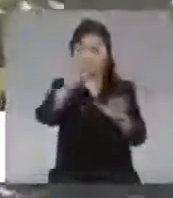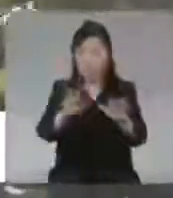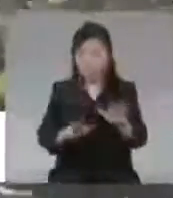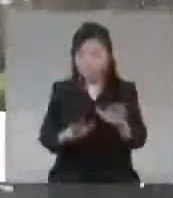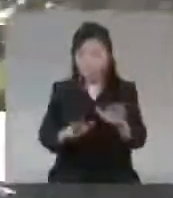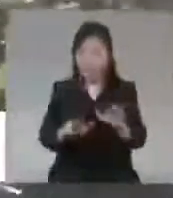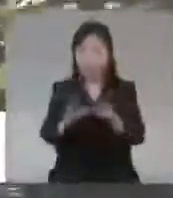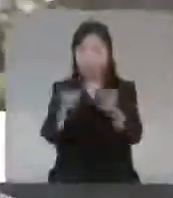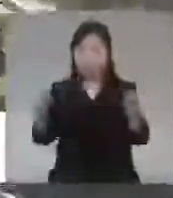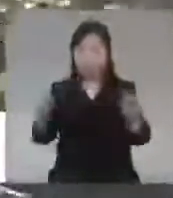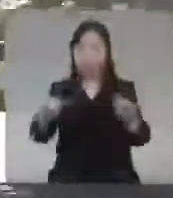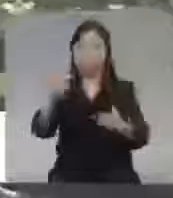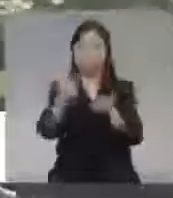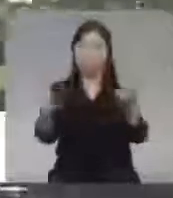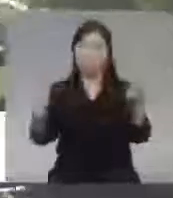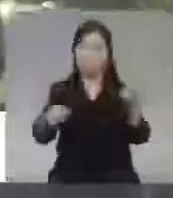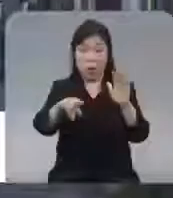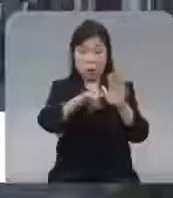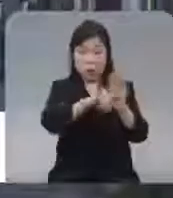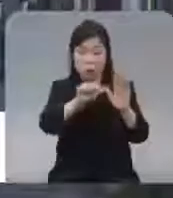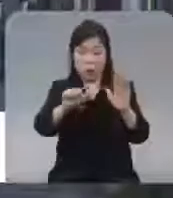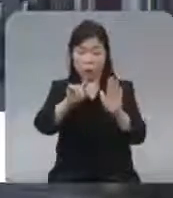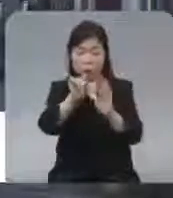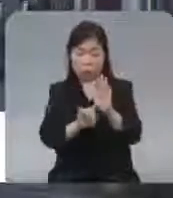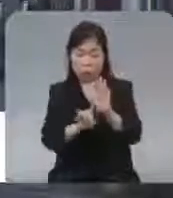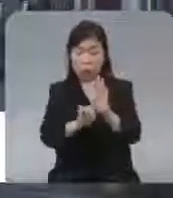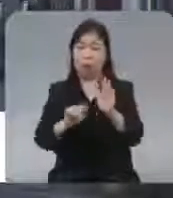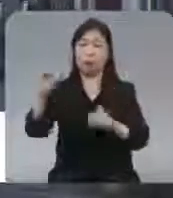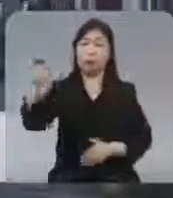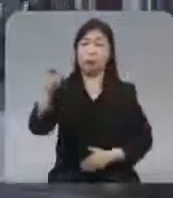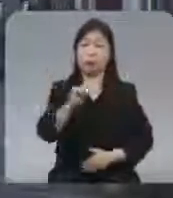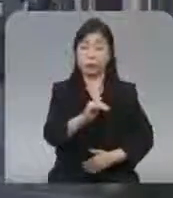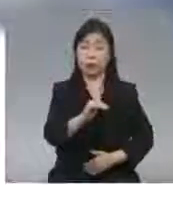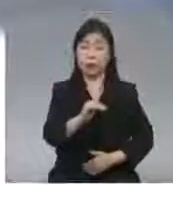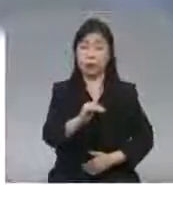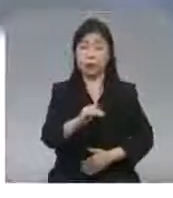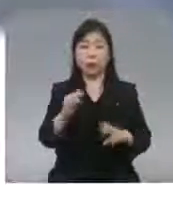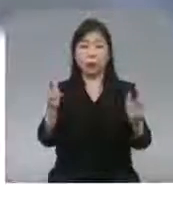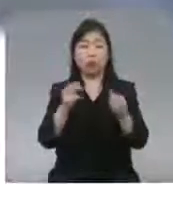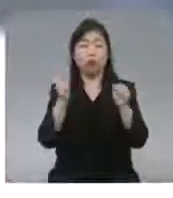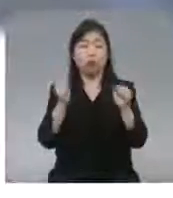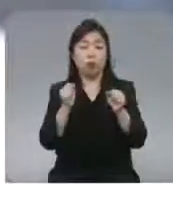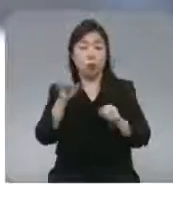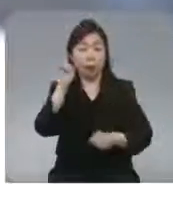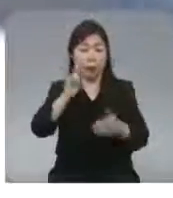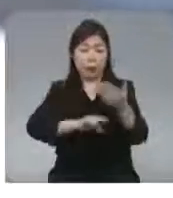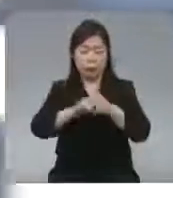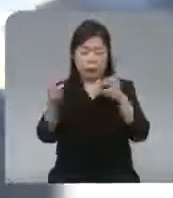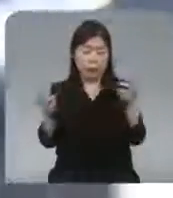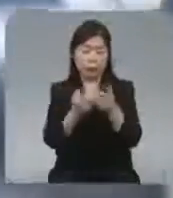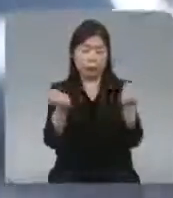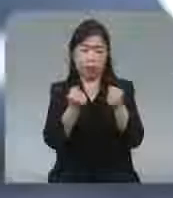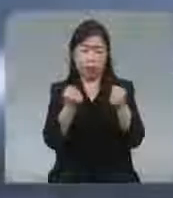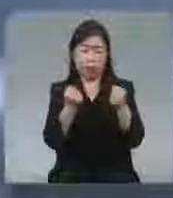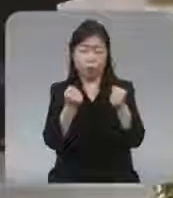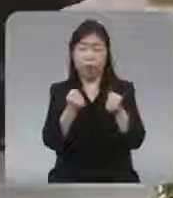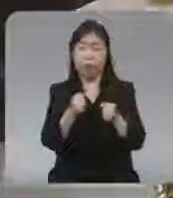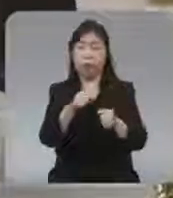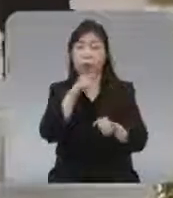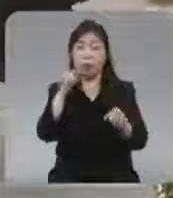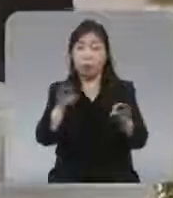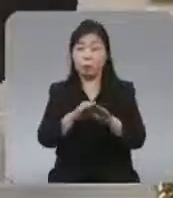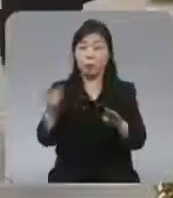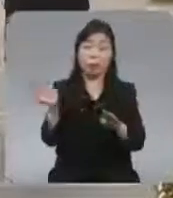bajo cero en las zonas montañosas y centrales del país a causa de los vientos racheados de componente noroeste que azotaron al país el